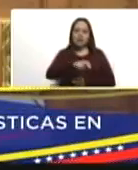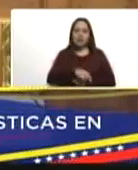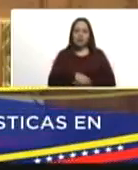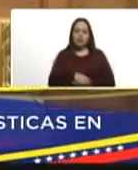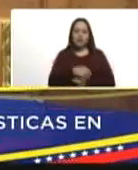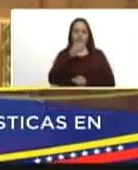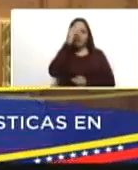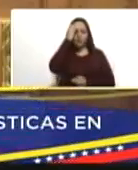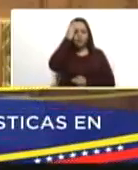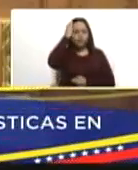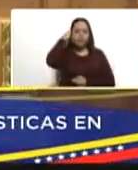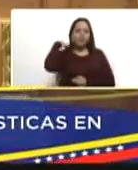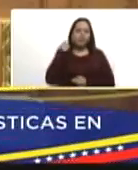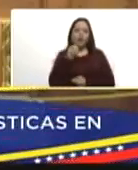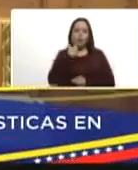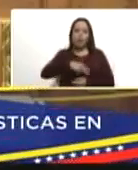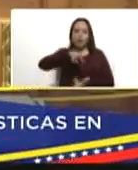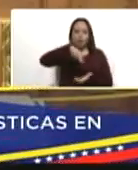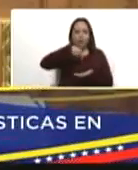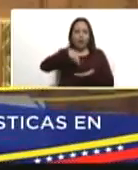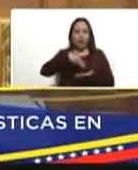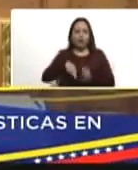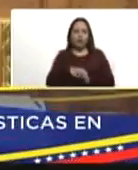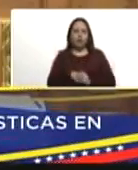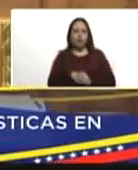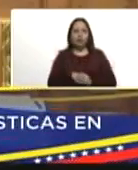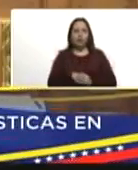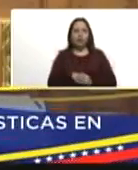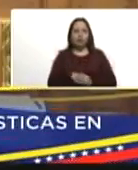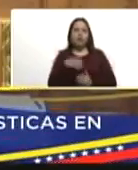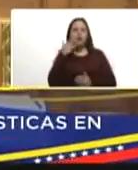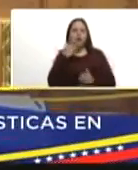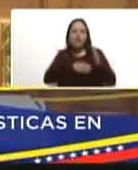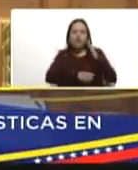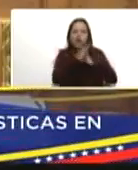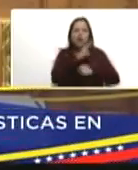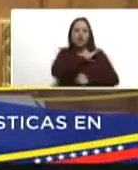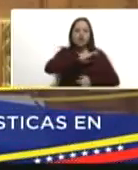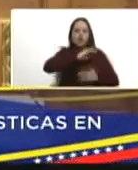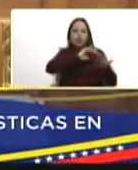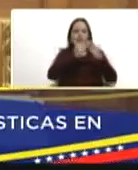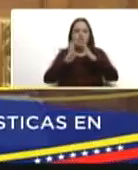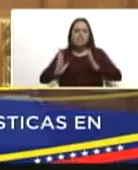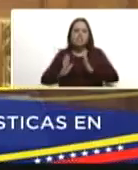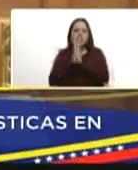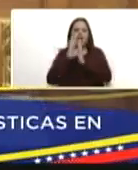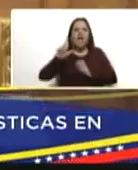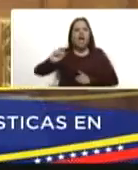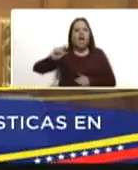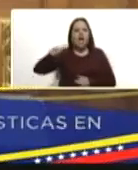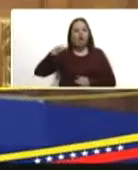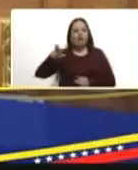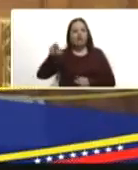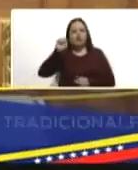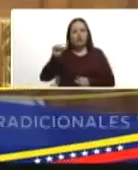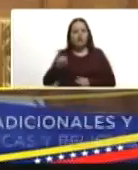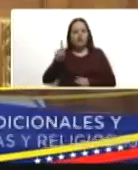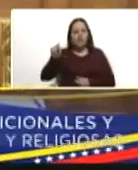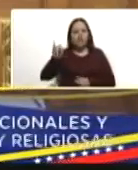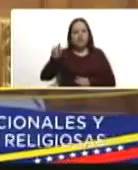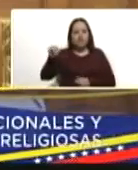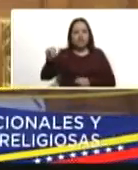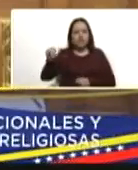de unos buenos bailes Imagínate tú que vayan a los consejos comunales de San Agustín Cómo